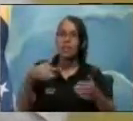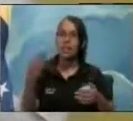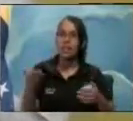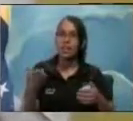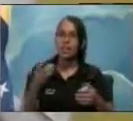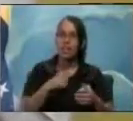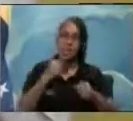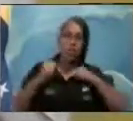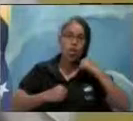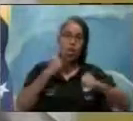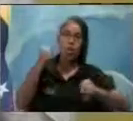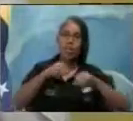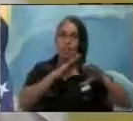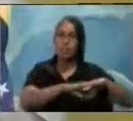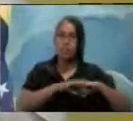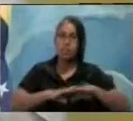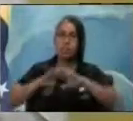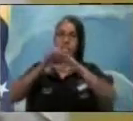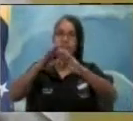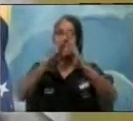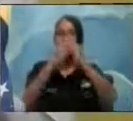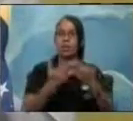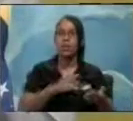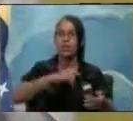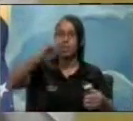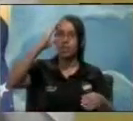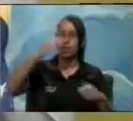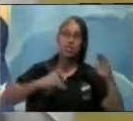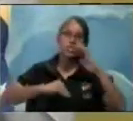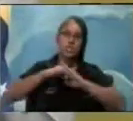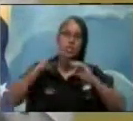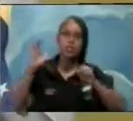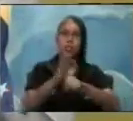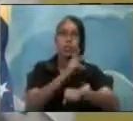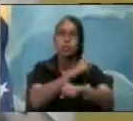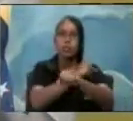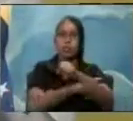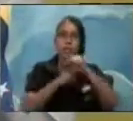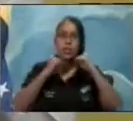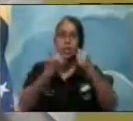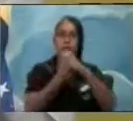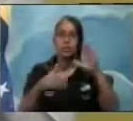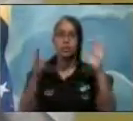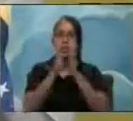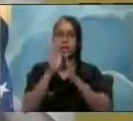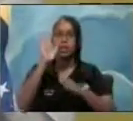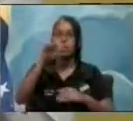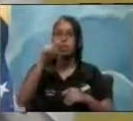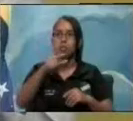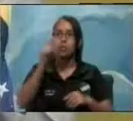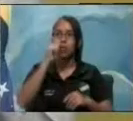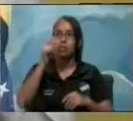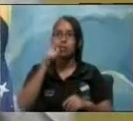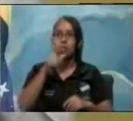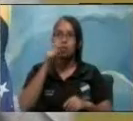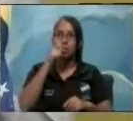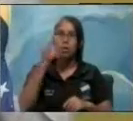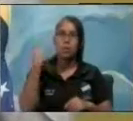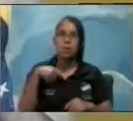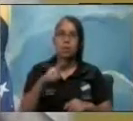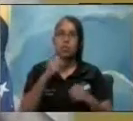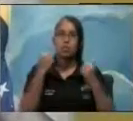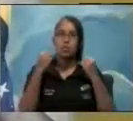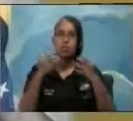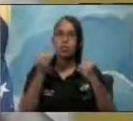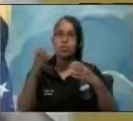que corren, que ministran la palabra de Dios, que son llenos del poder del Espíritu Santo, así como este cojo. Ese hombre había pasado